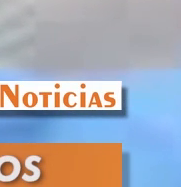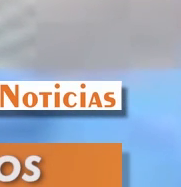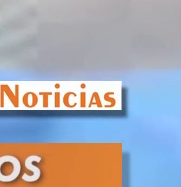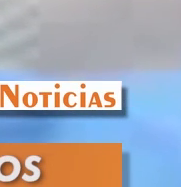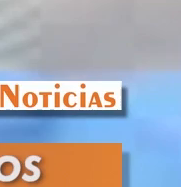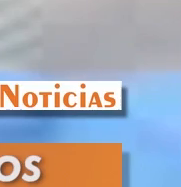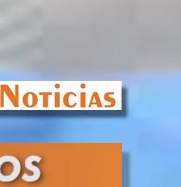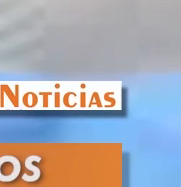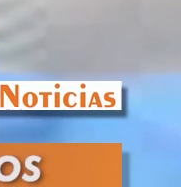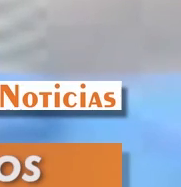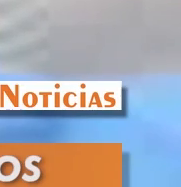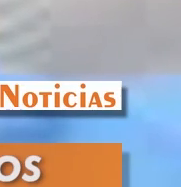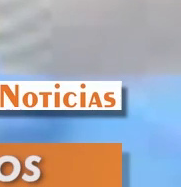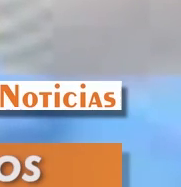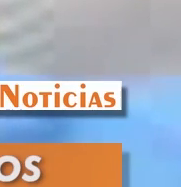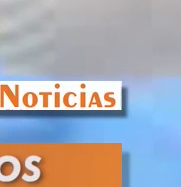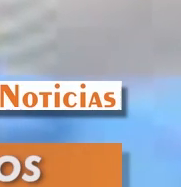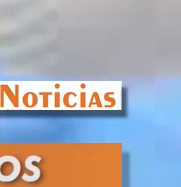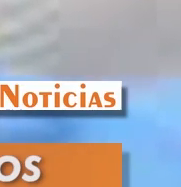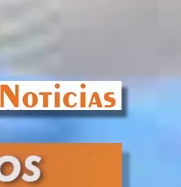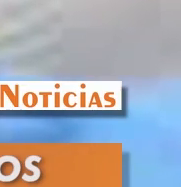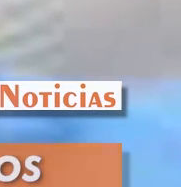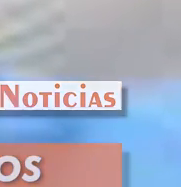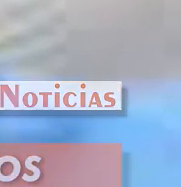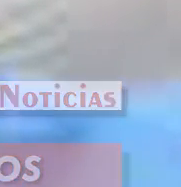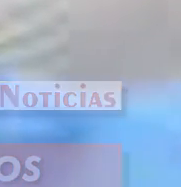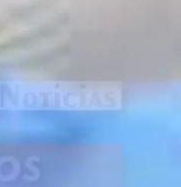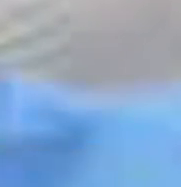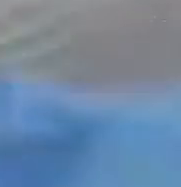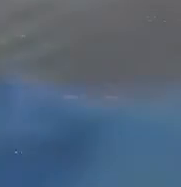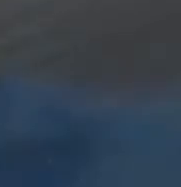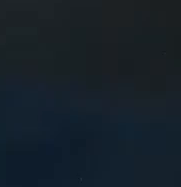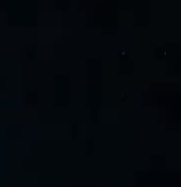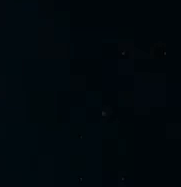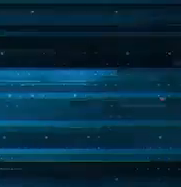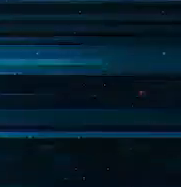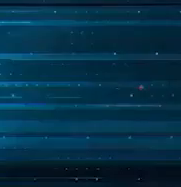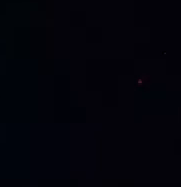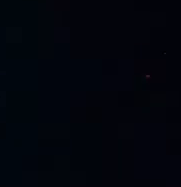la tiene el estado, porque muchos de los acuerdos, digamos, son entre naciones, ¿no? Claro. En estos temas.